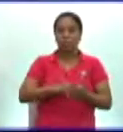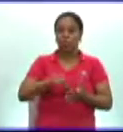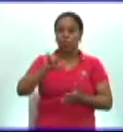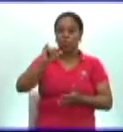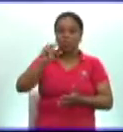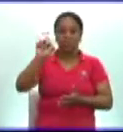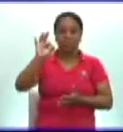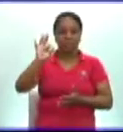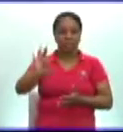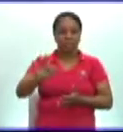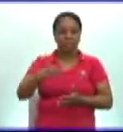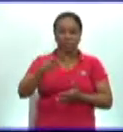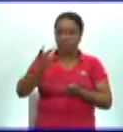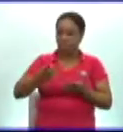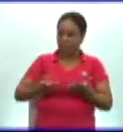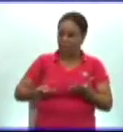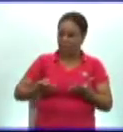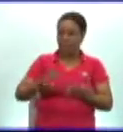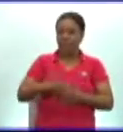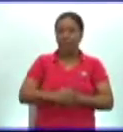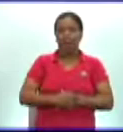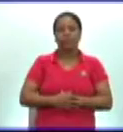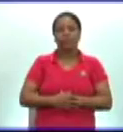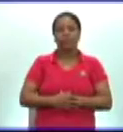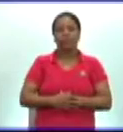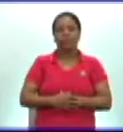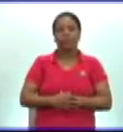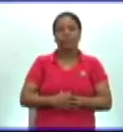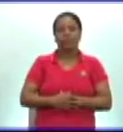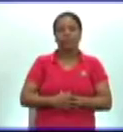2.68. Vamos a leerla.